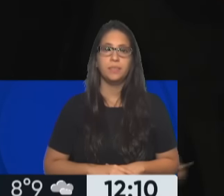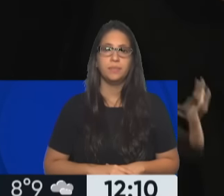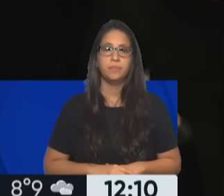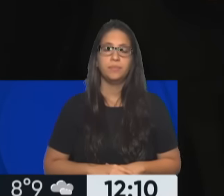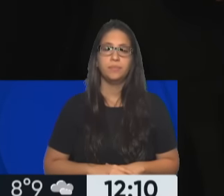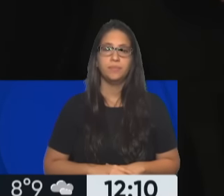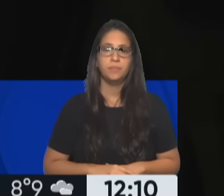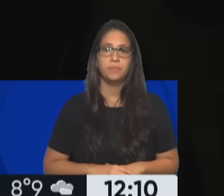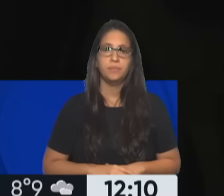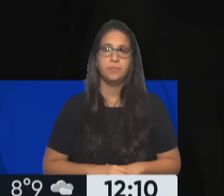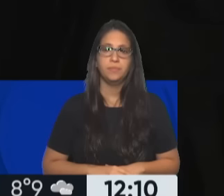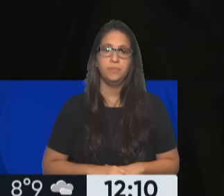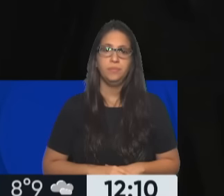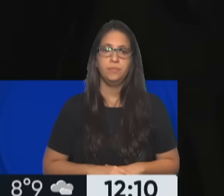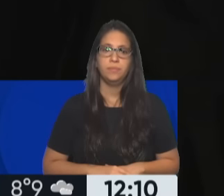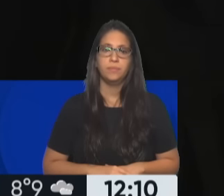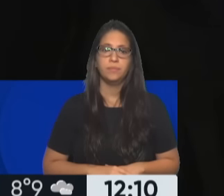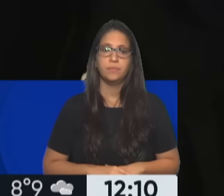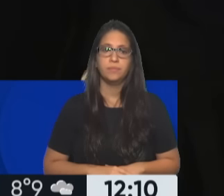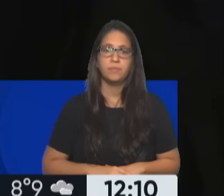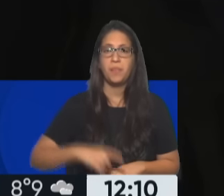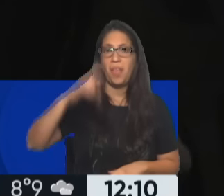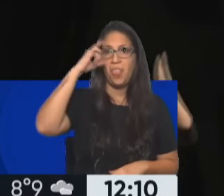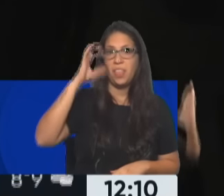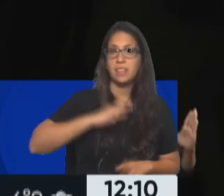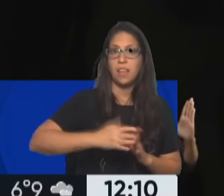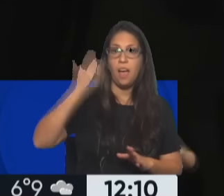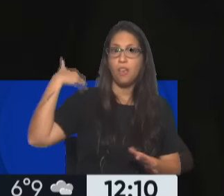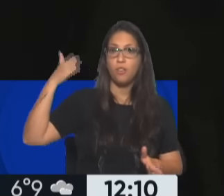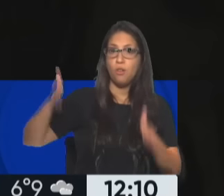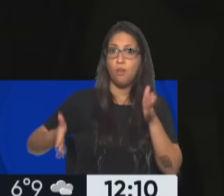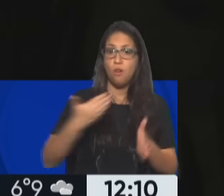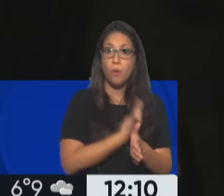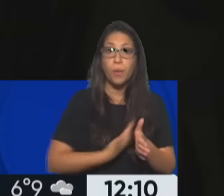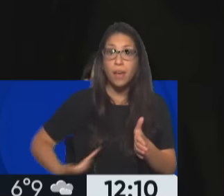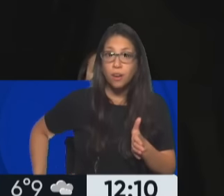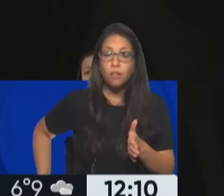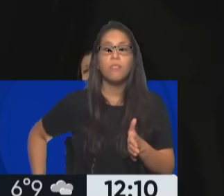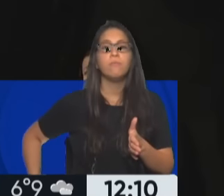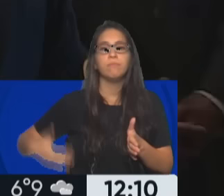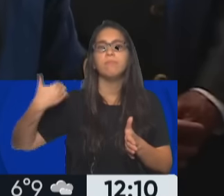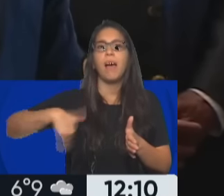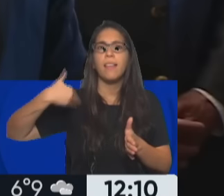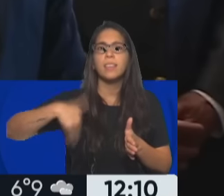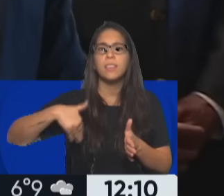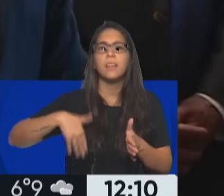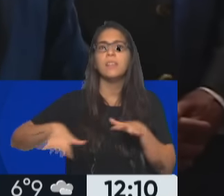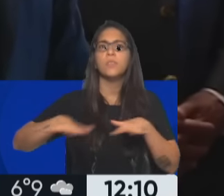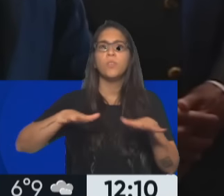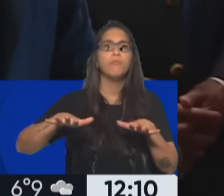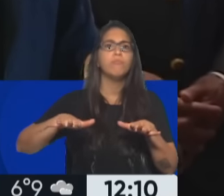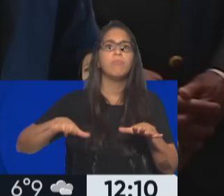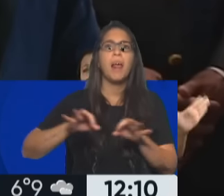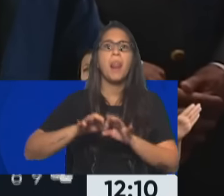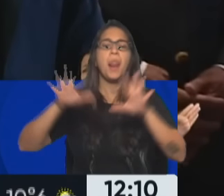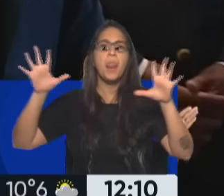organización económica. En los 10 años de su gobierno, la Argentina vivió en un clima de libertad